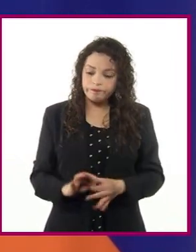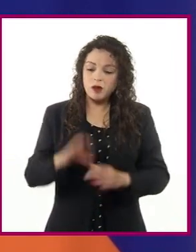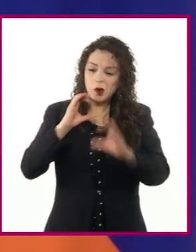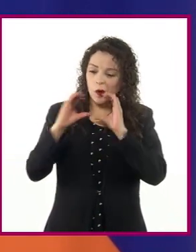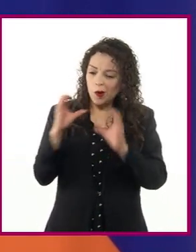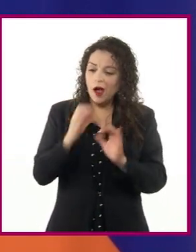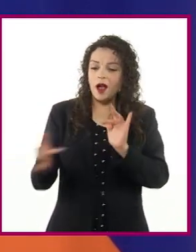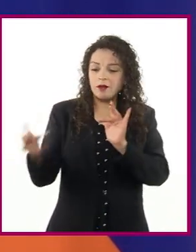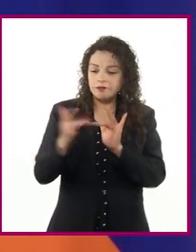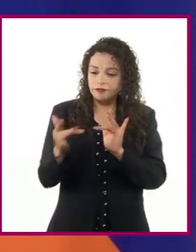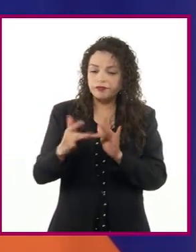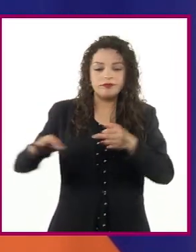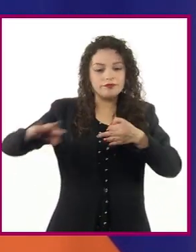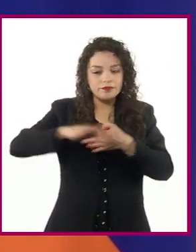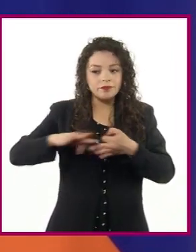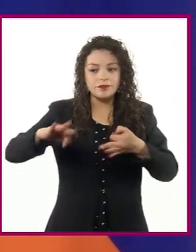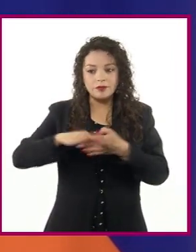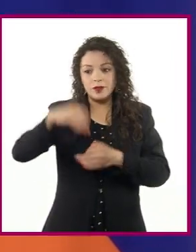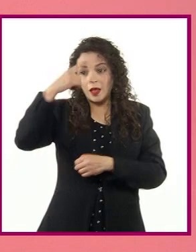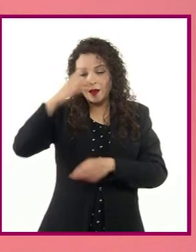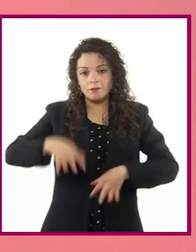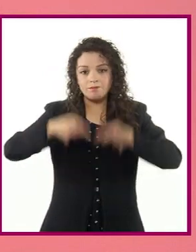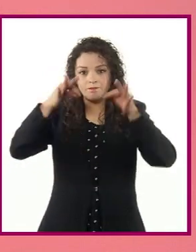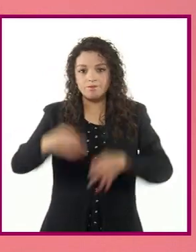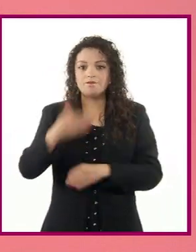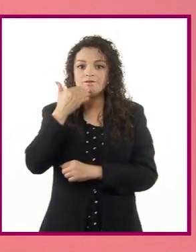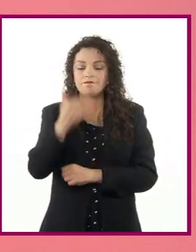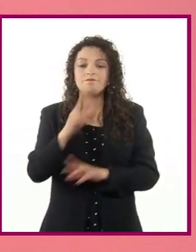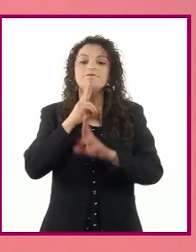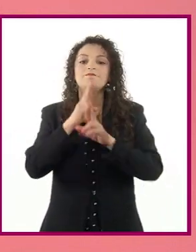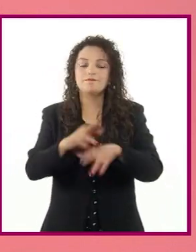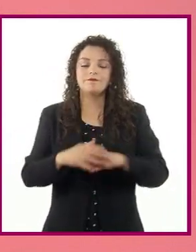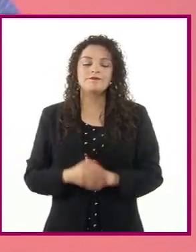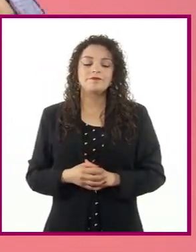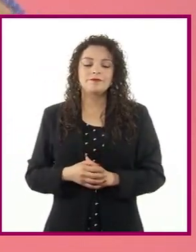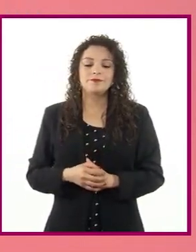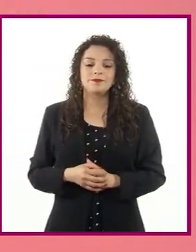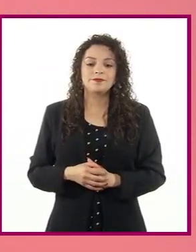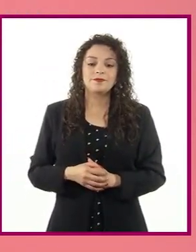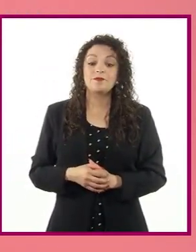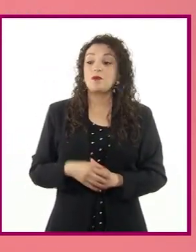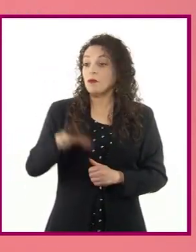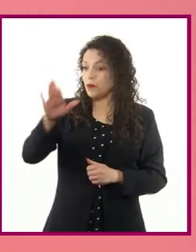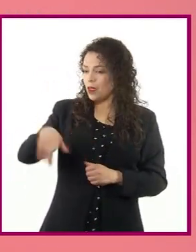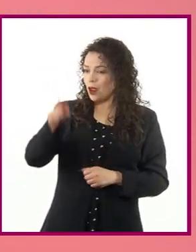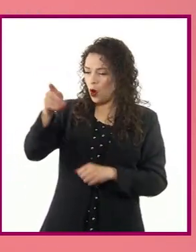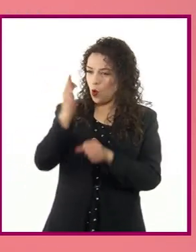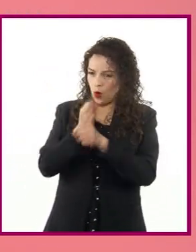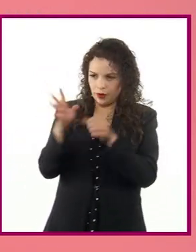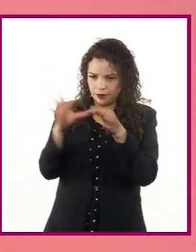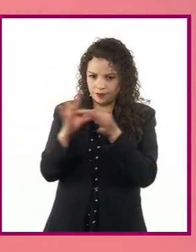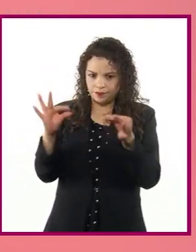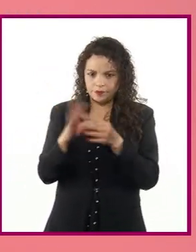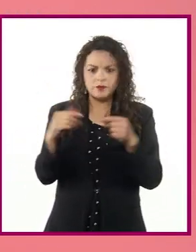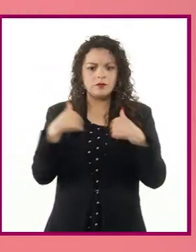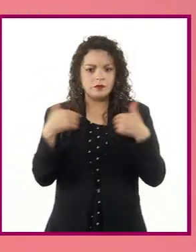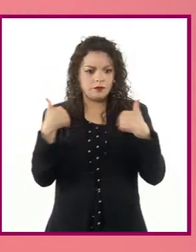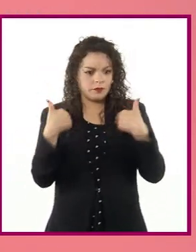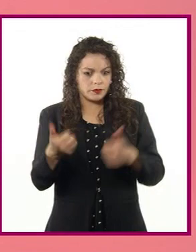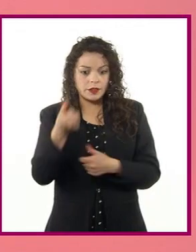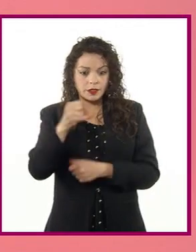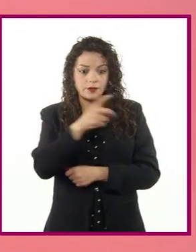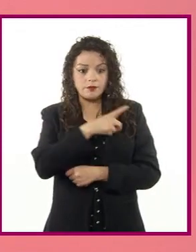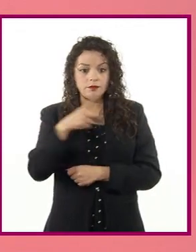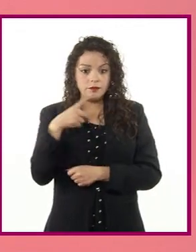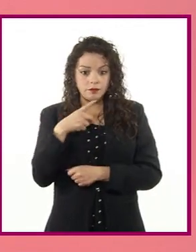comunicación para obtener un buen producto. Maestra, con lo que nos acaba de explicar, entiendo que debemos marcar de esa manera